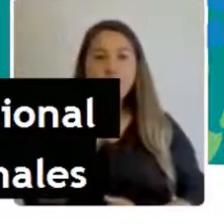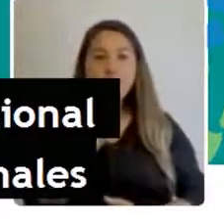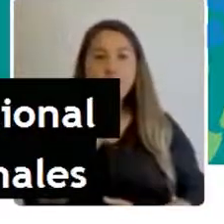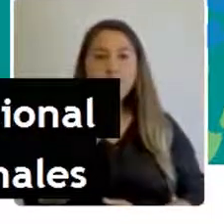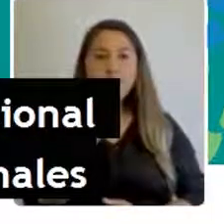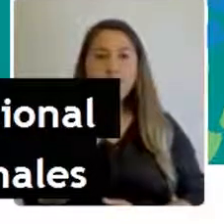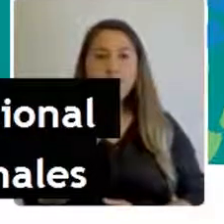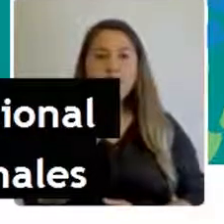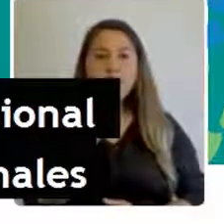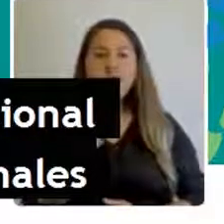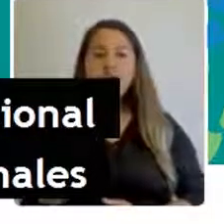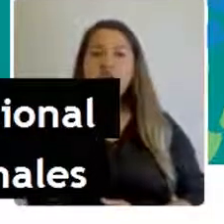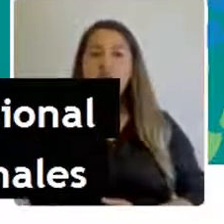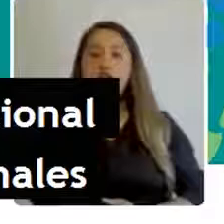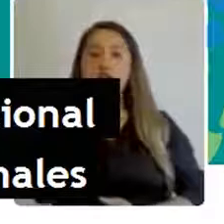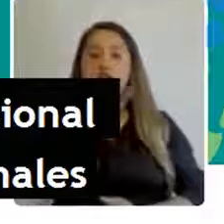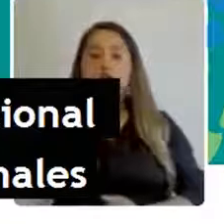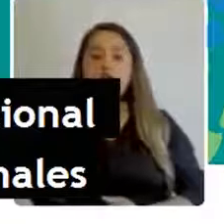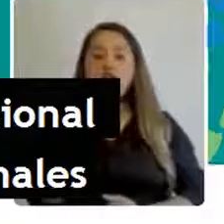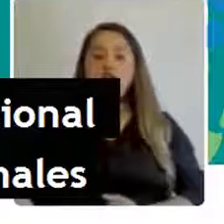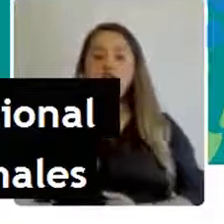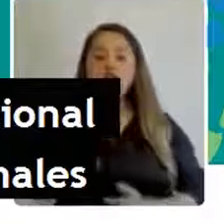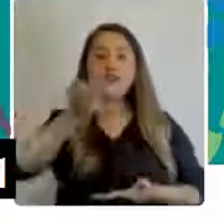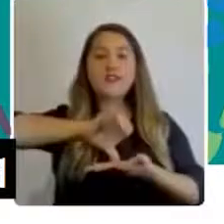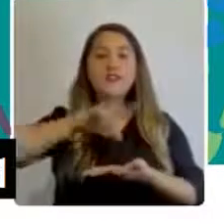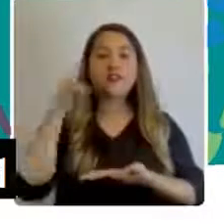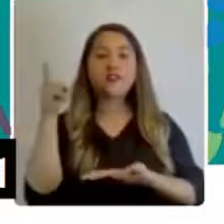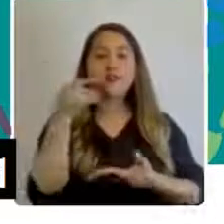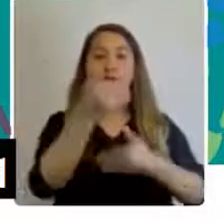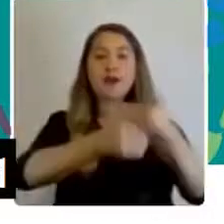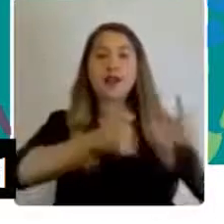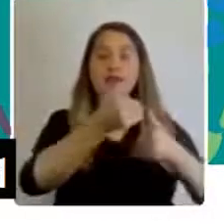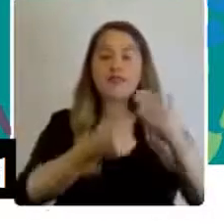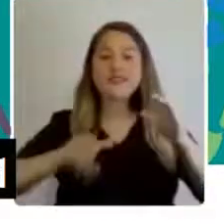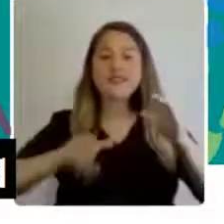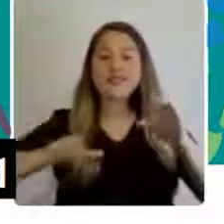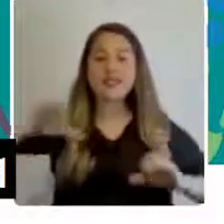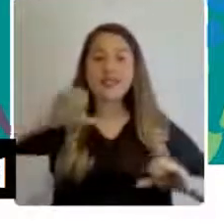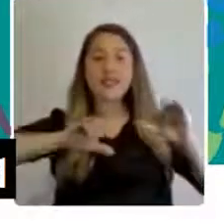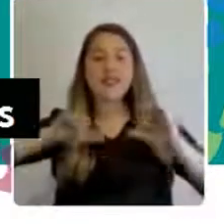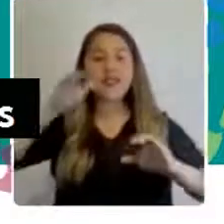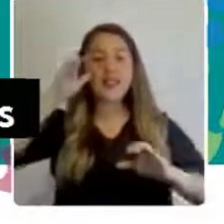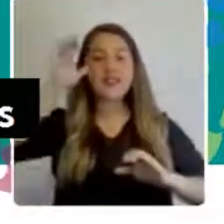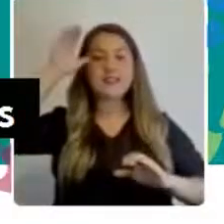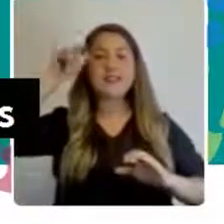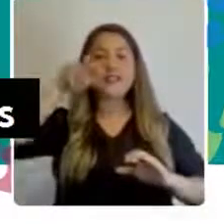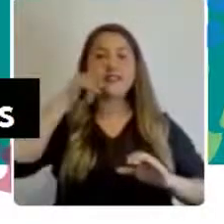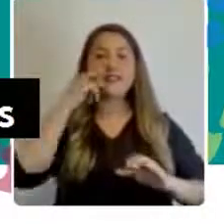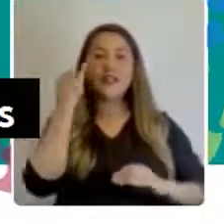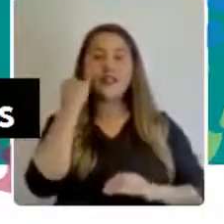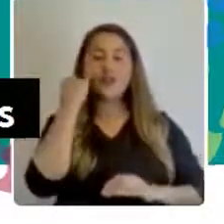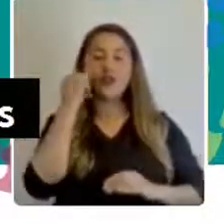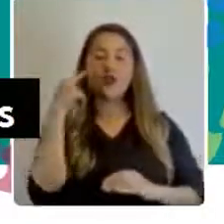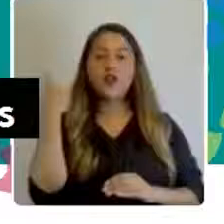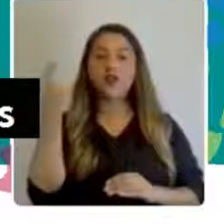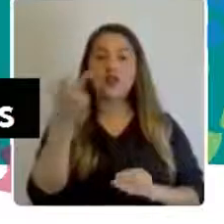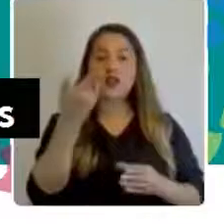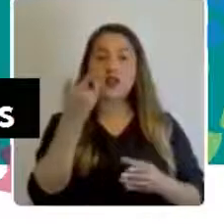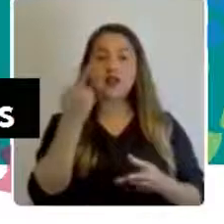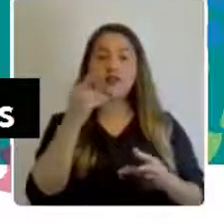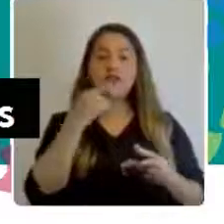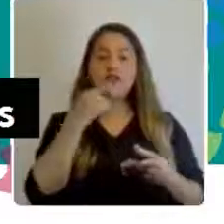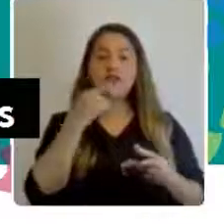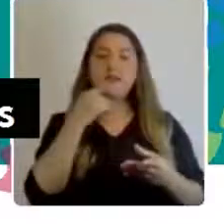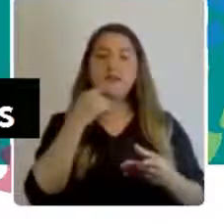del Centro Nacional para el Avance de las Ciencias Translacionales de los Institutos Nacionales de Salud e impulsor de la Ley de Medicamentos